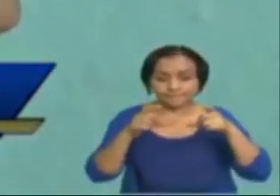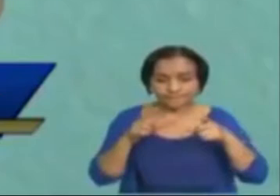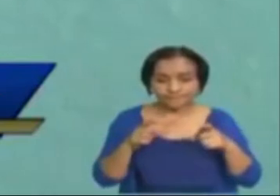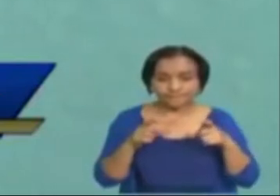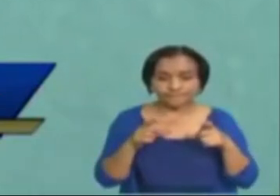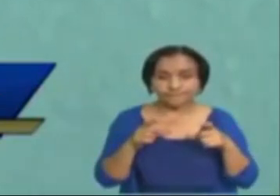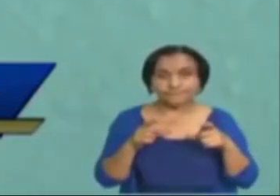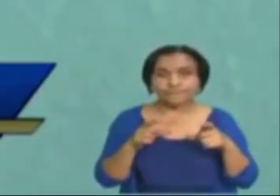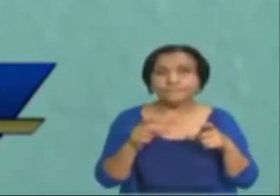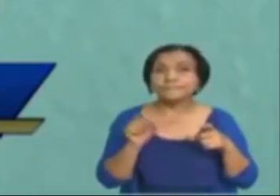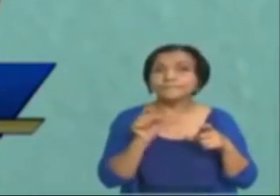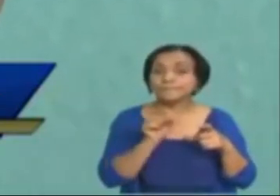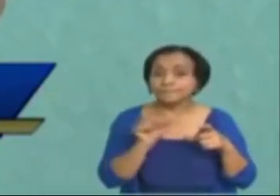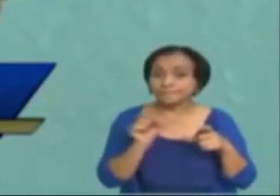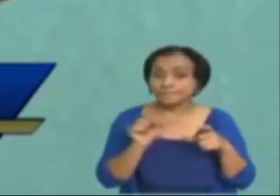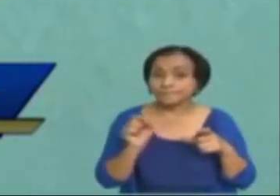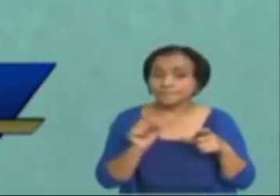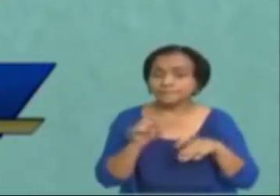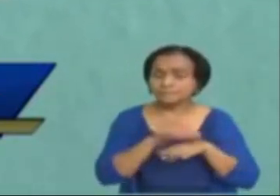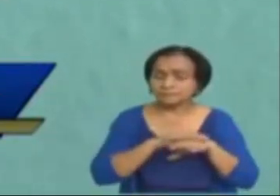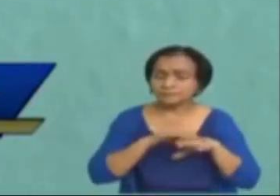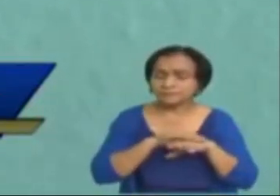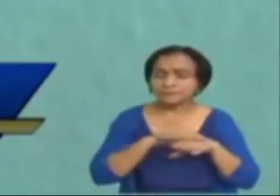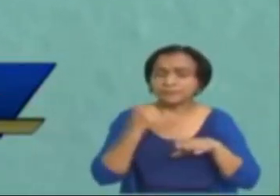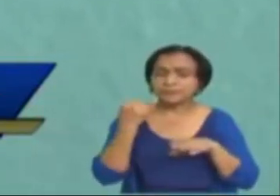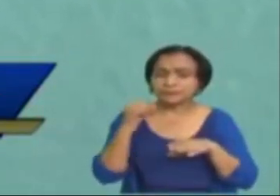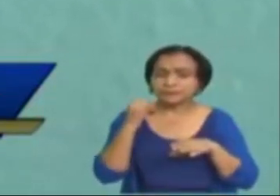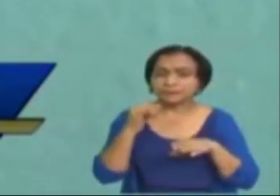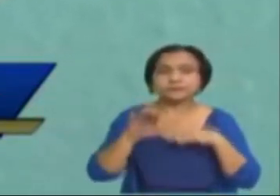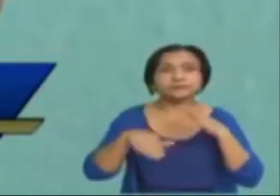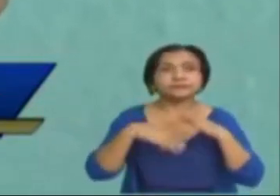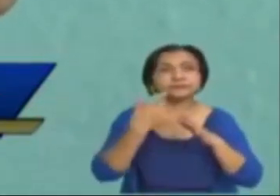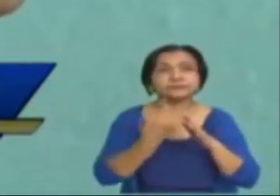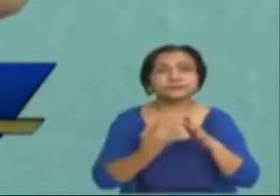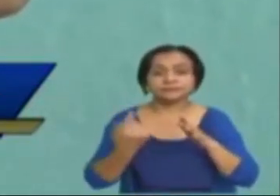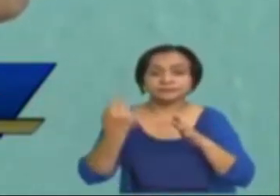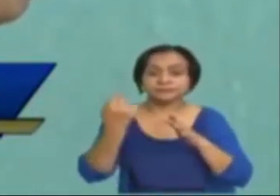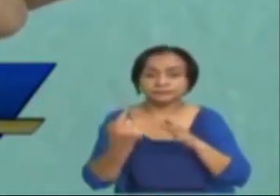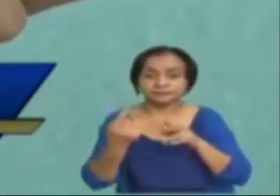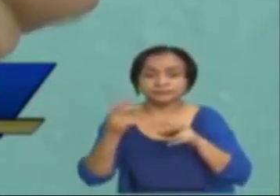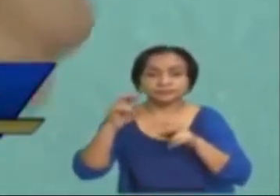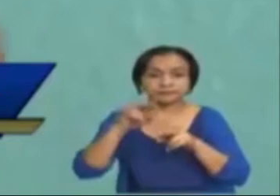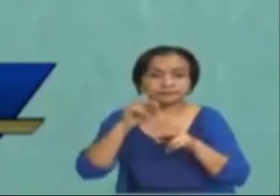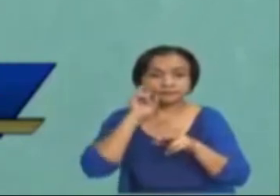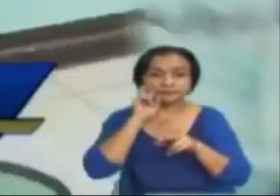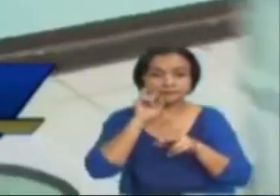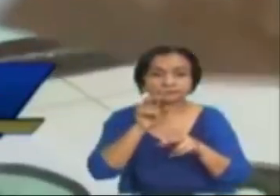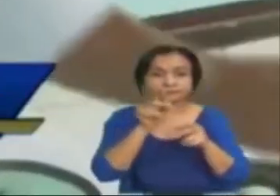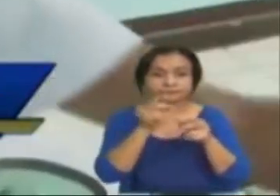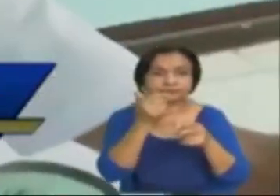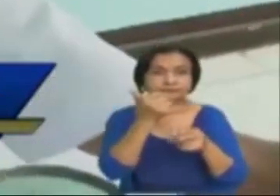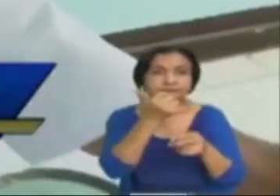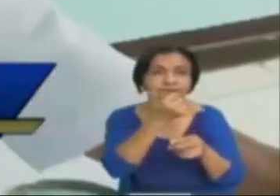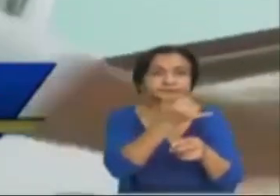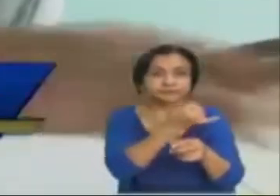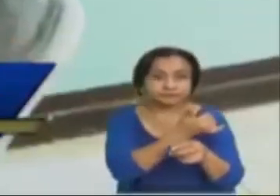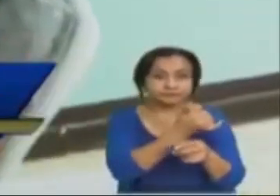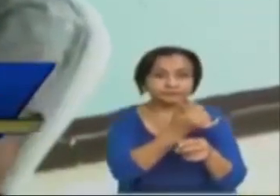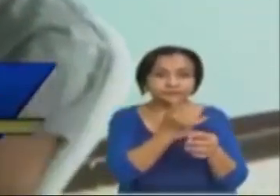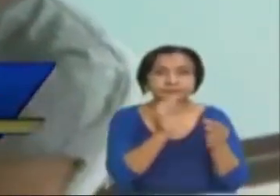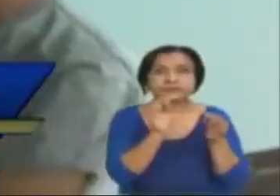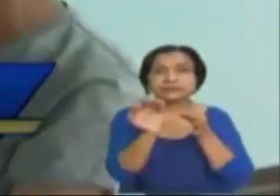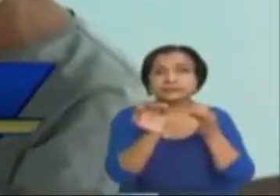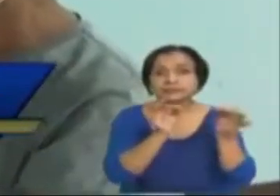etapa, que se aplicaron sus 2 dosis, también se les está poniendo refuerzo de AstraZeneca. Y en el caso de los que recibieron Sputnik V, las